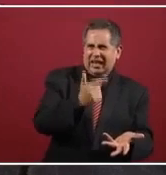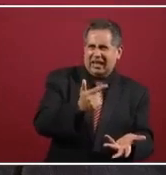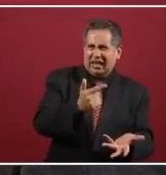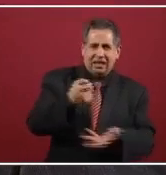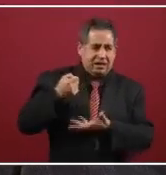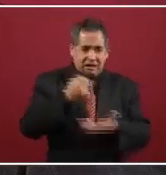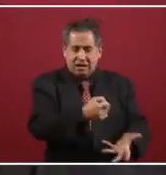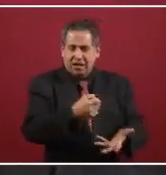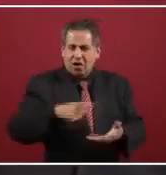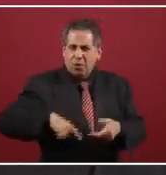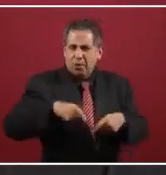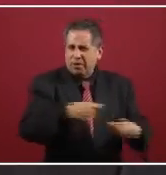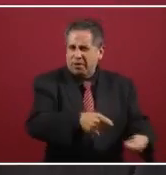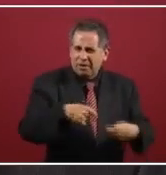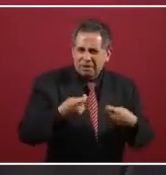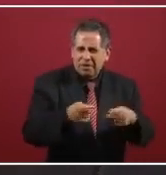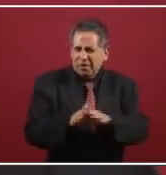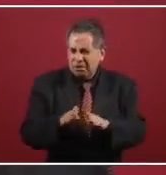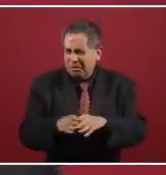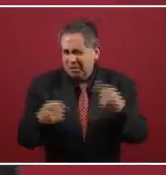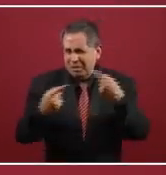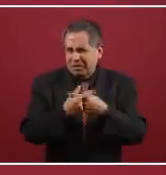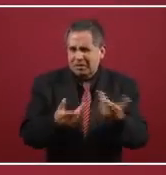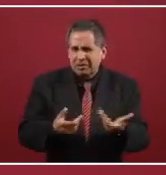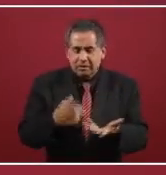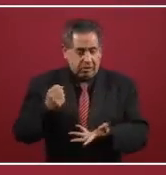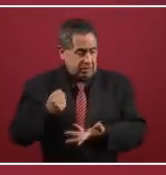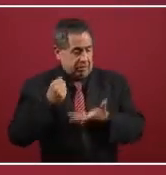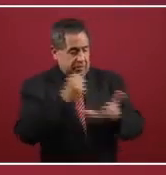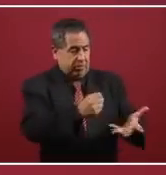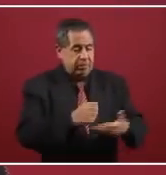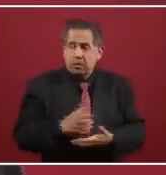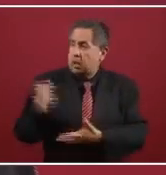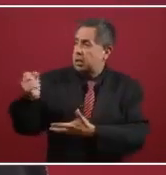reciben dinero del gobierno, pero que además no rinden cuentas,